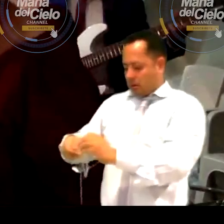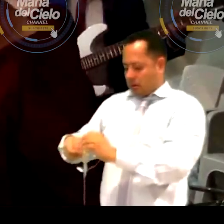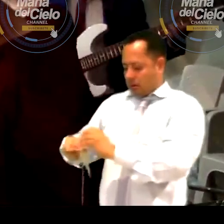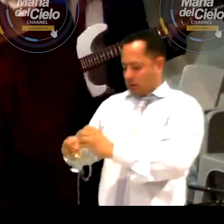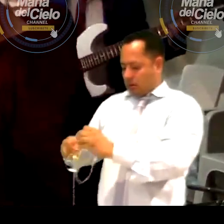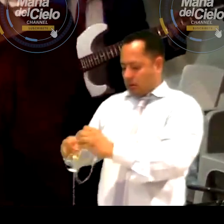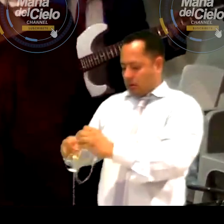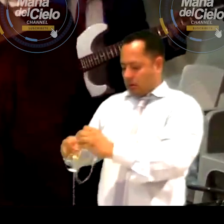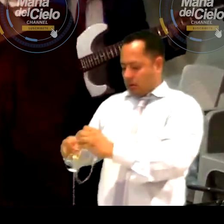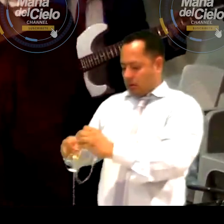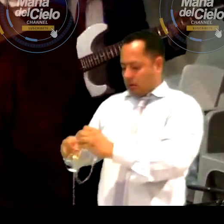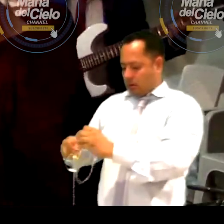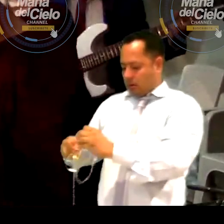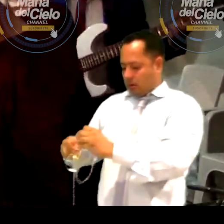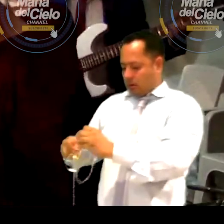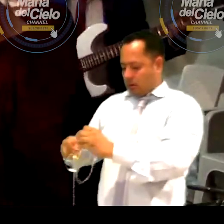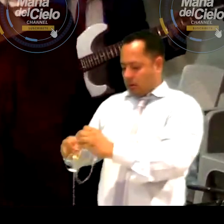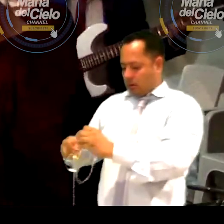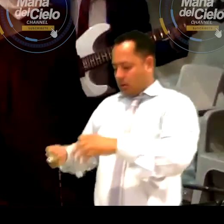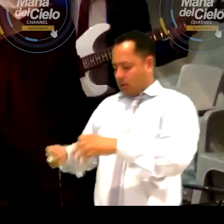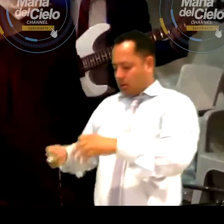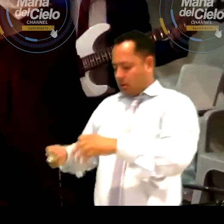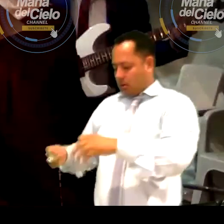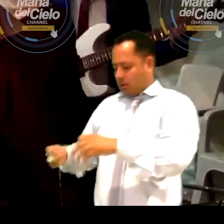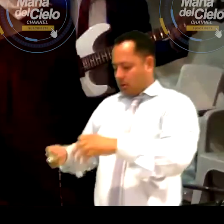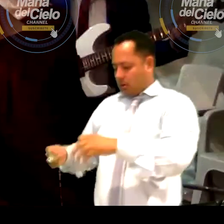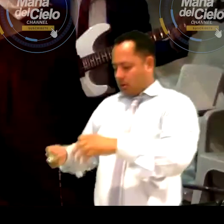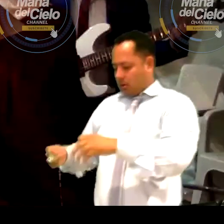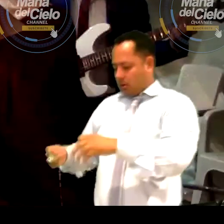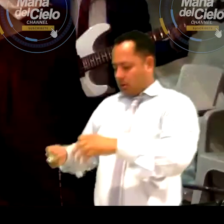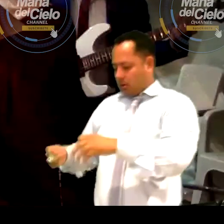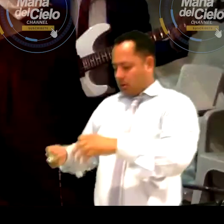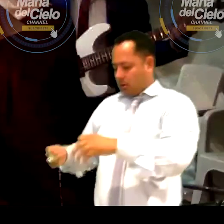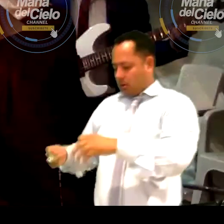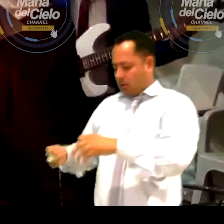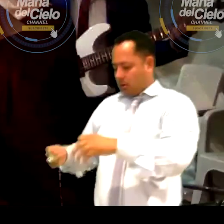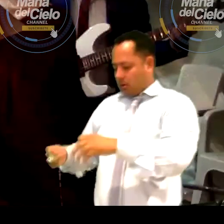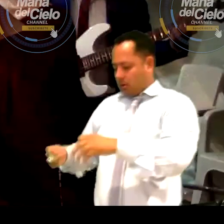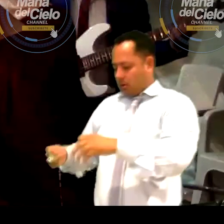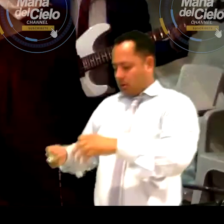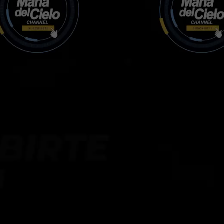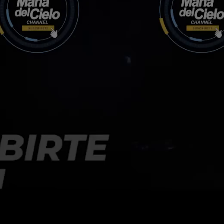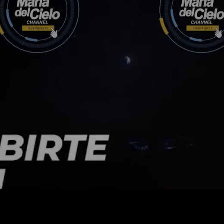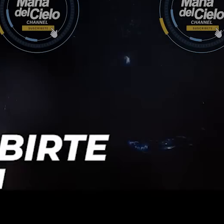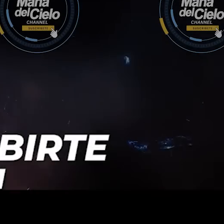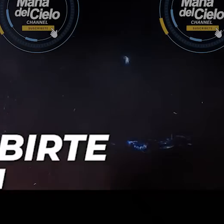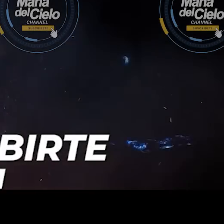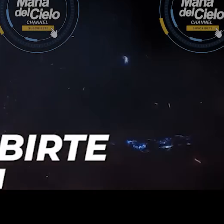El impacto del poder de Dios hizo caer en el